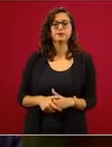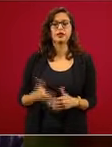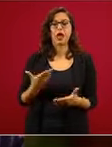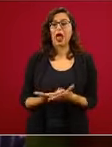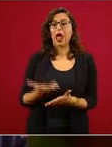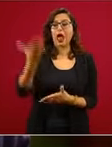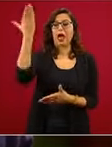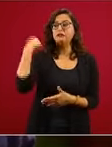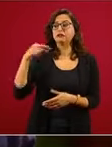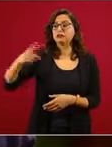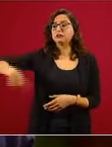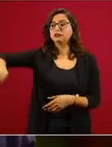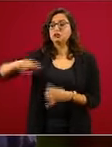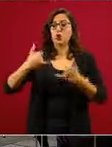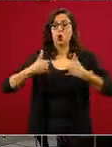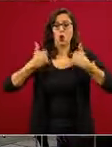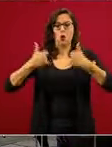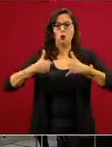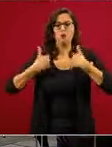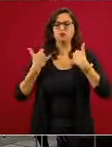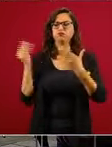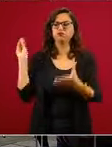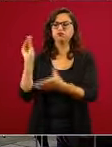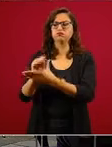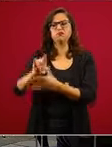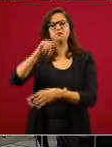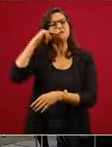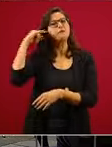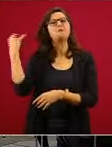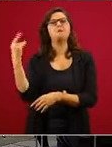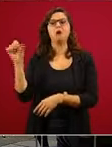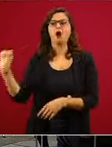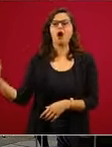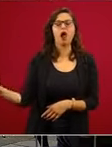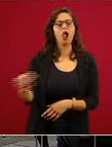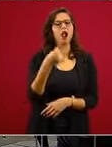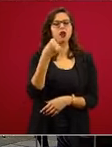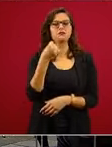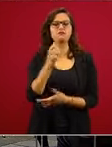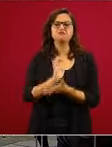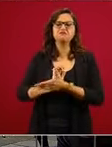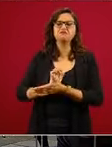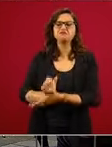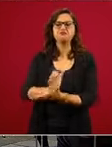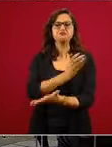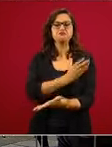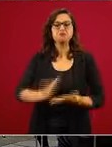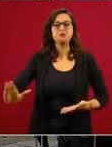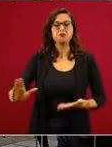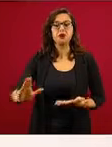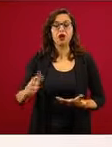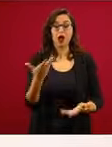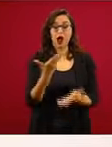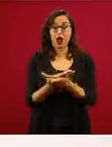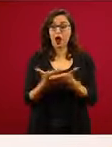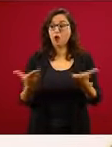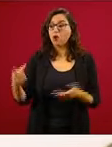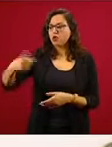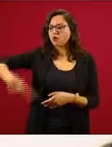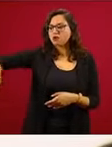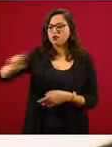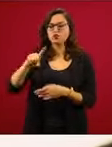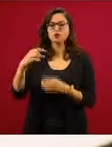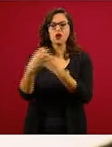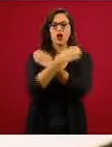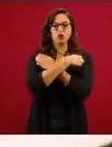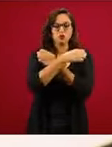espalda, se les discriminaba. Ahora tienen garantizado el derecho a la educación y al trabajo.